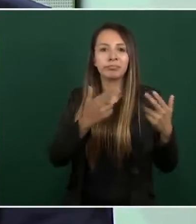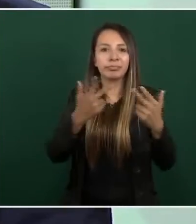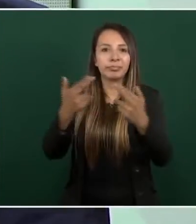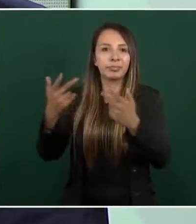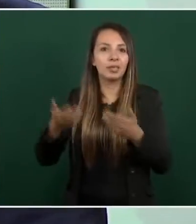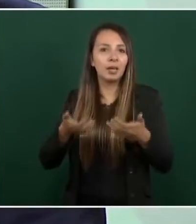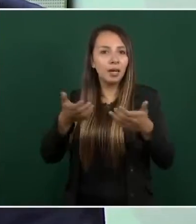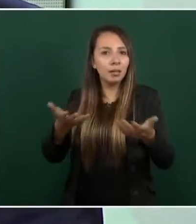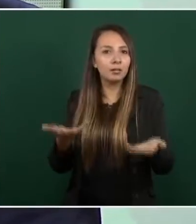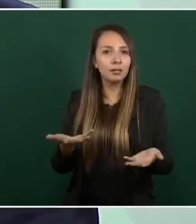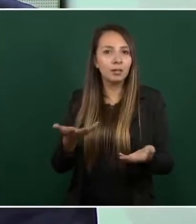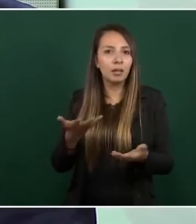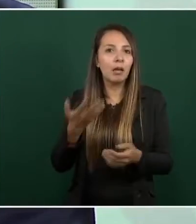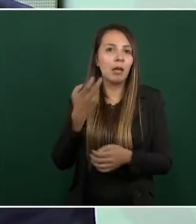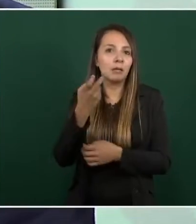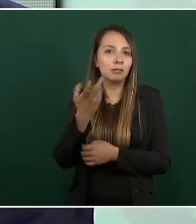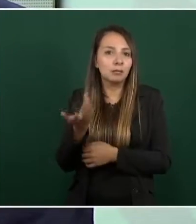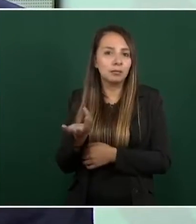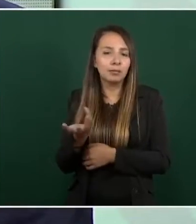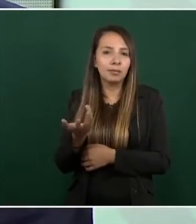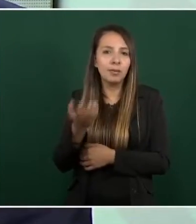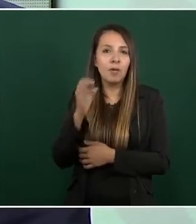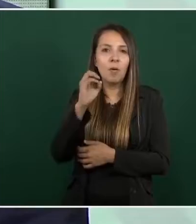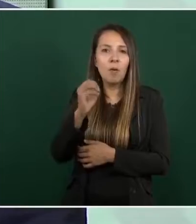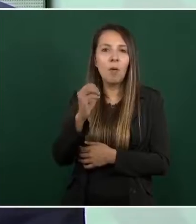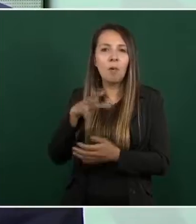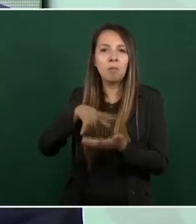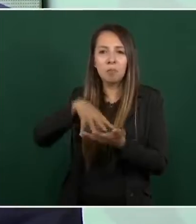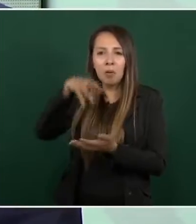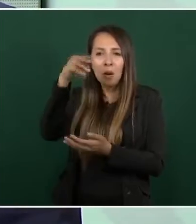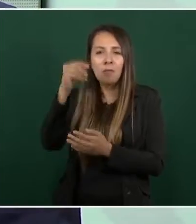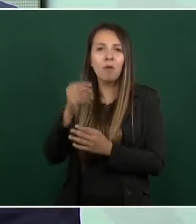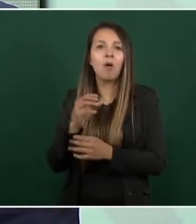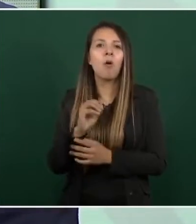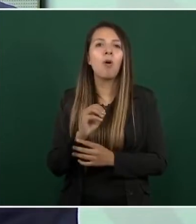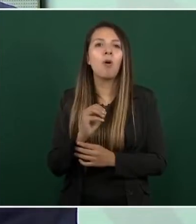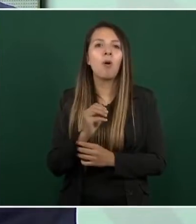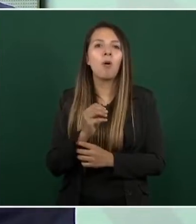la calle, o tanto polvo, o tanto lodo,